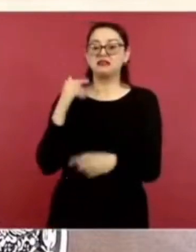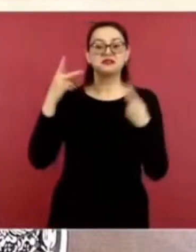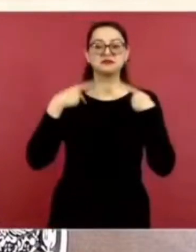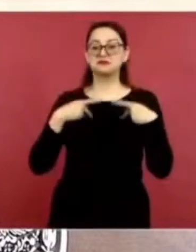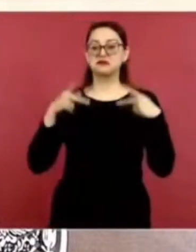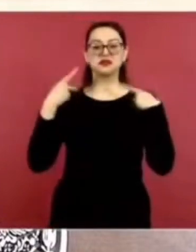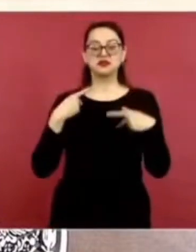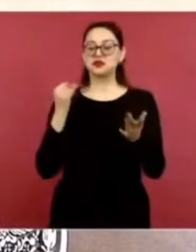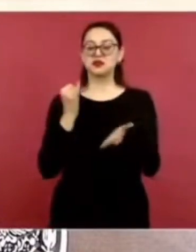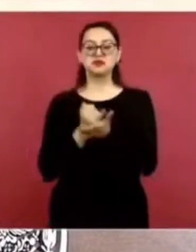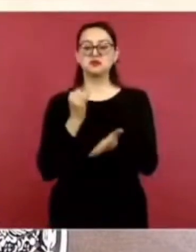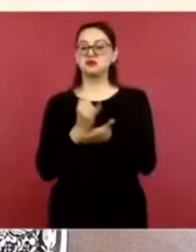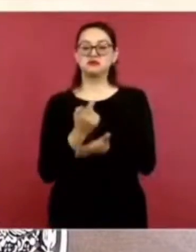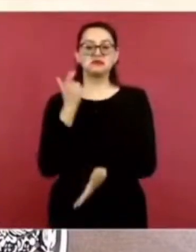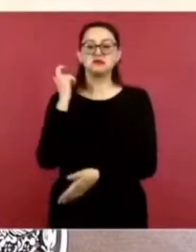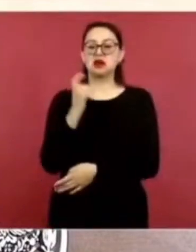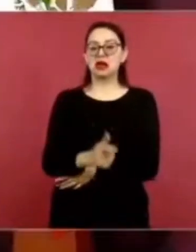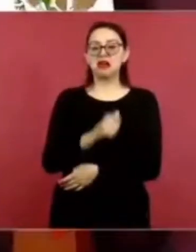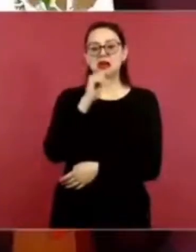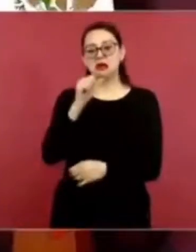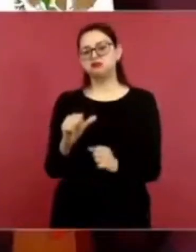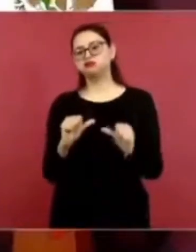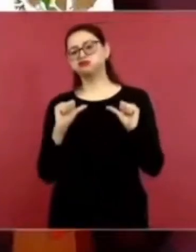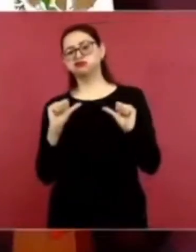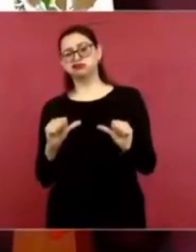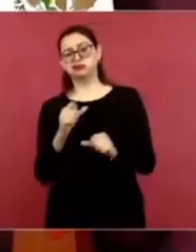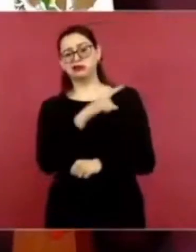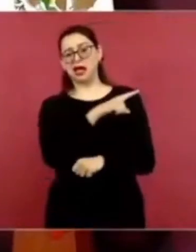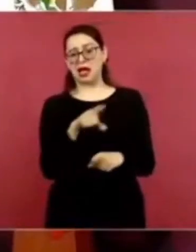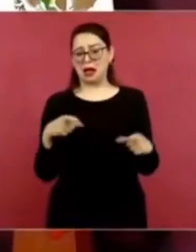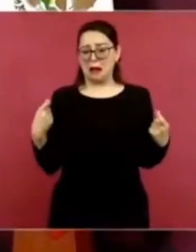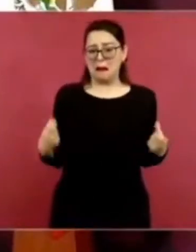porque no pagaban impuestos los de arriba.